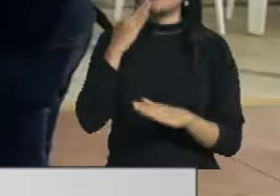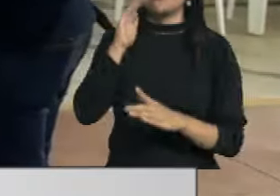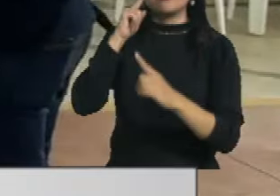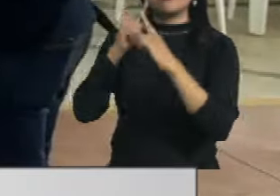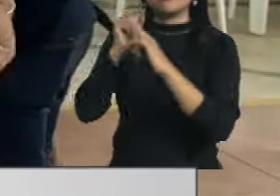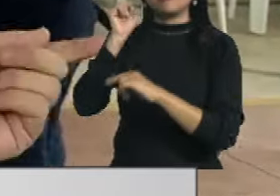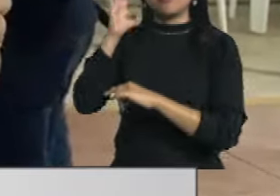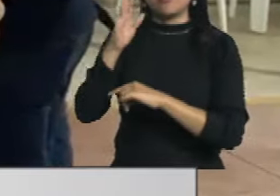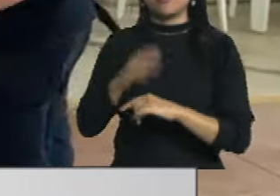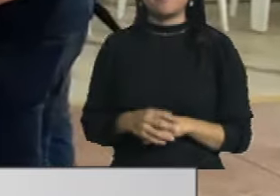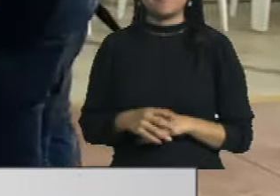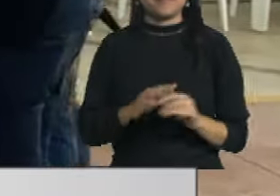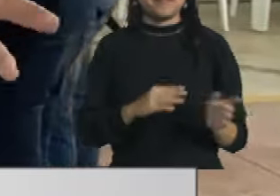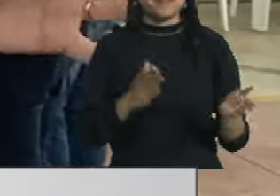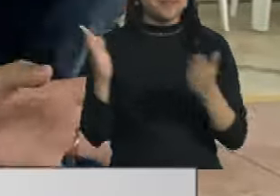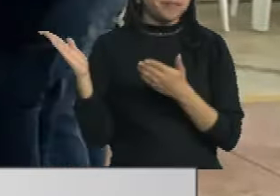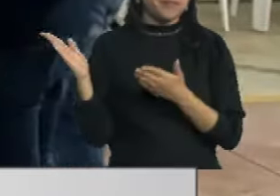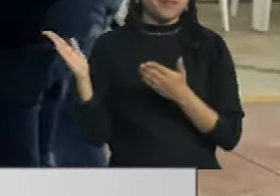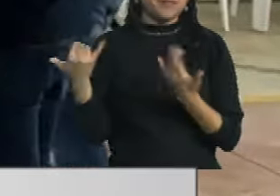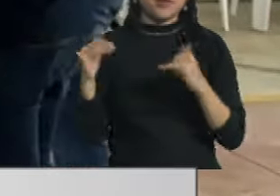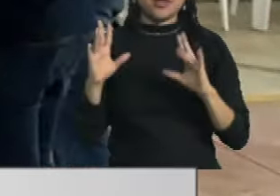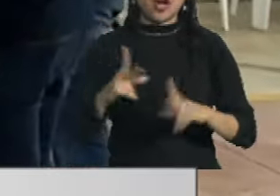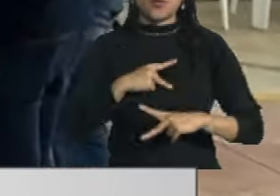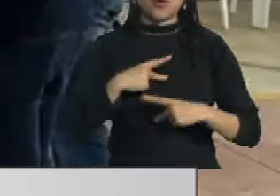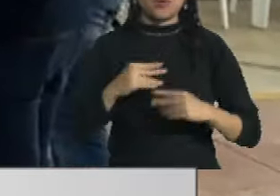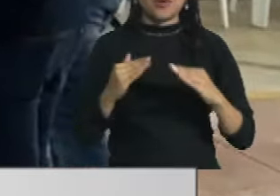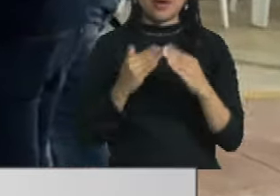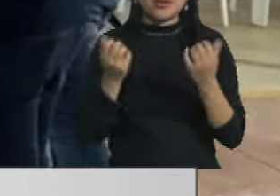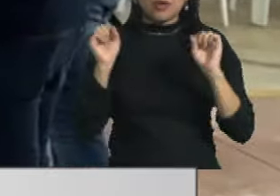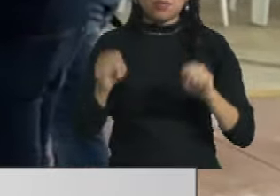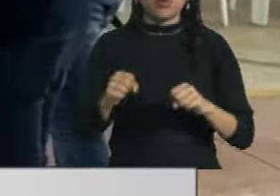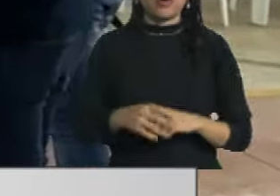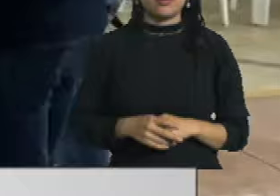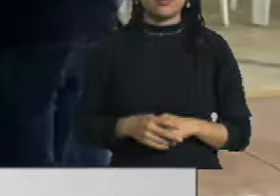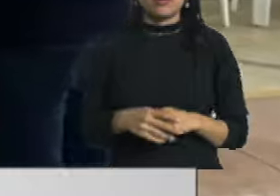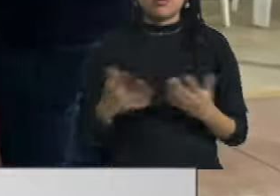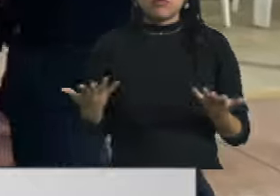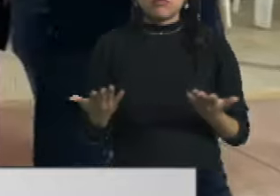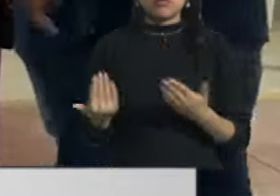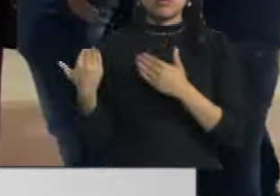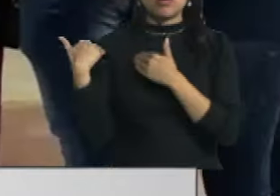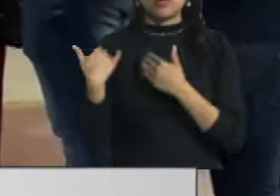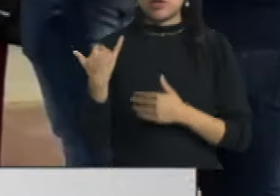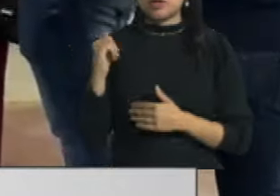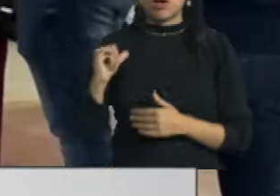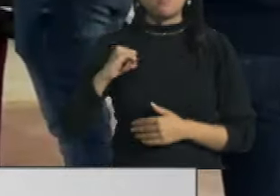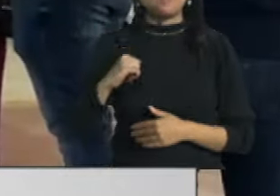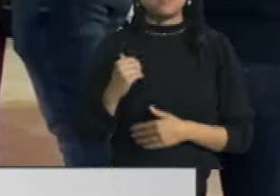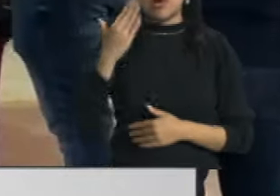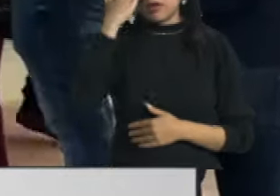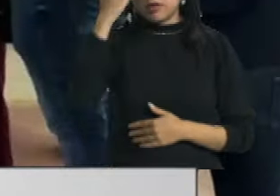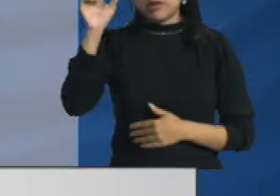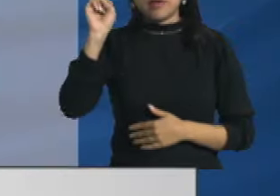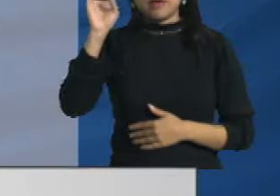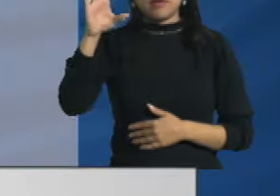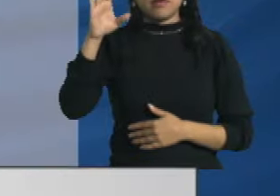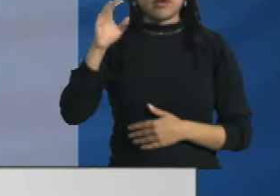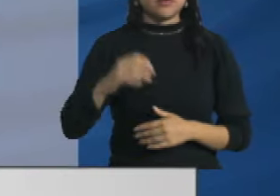bajos intereses porque ya son propietarios, ya tienen algo con qué responder ante entidades